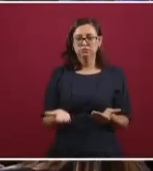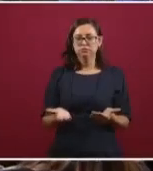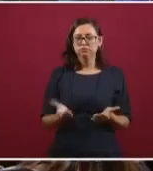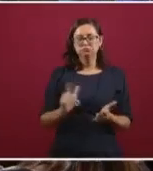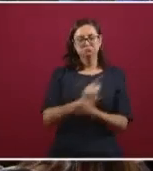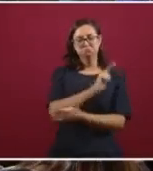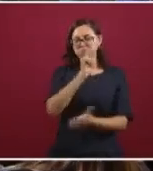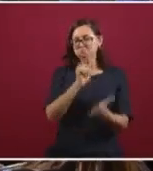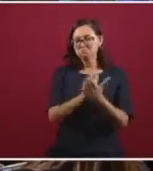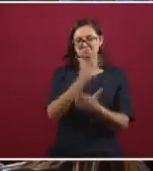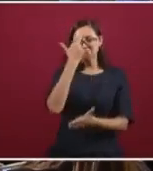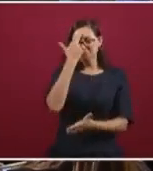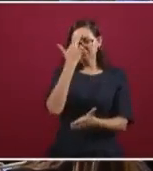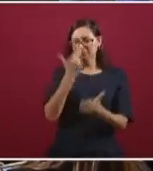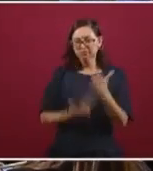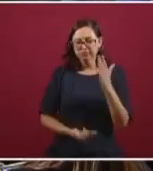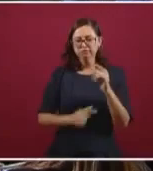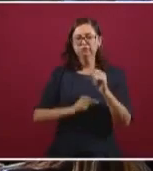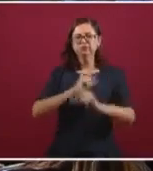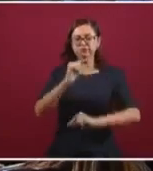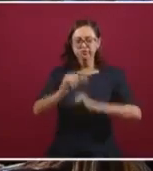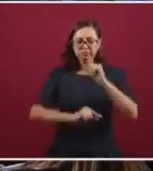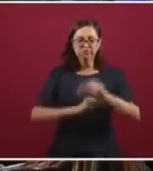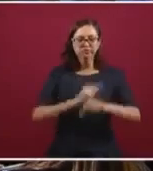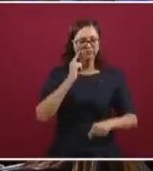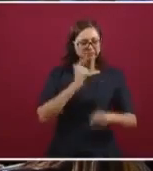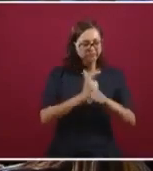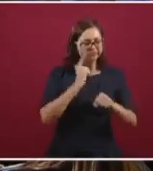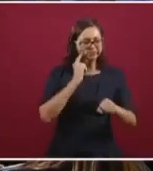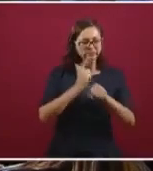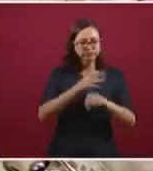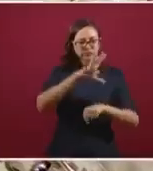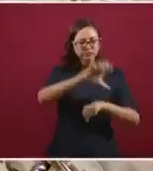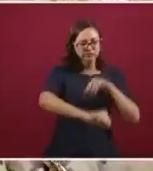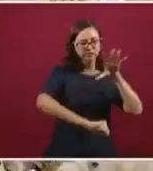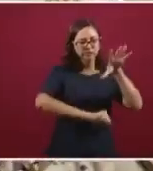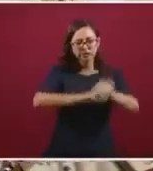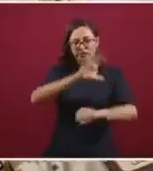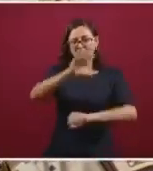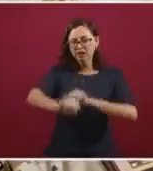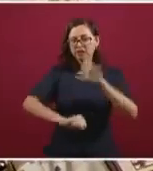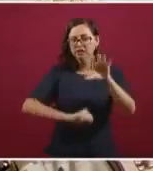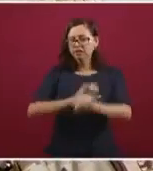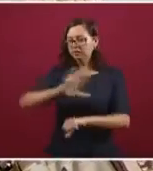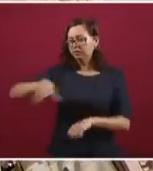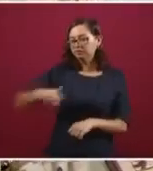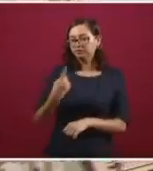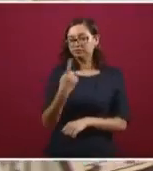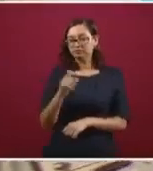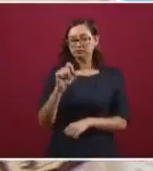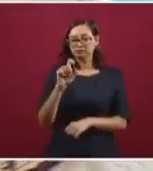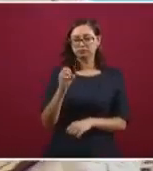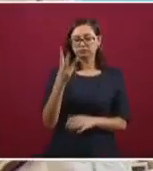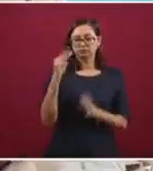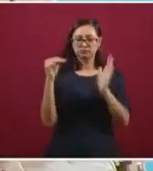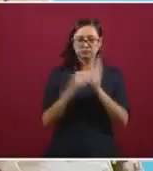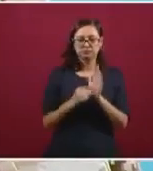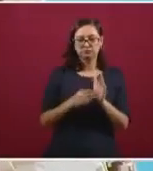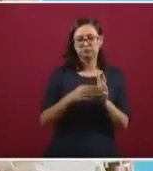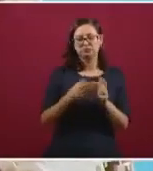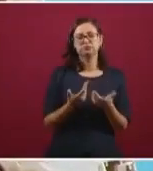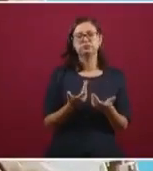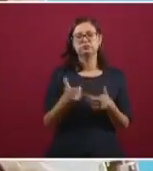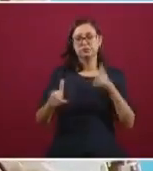ilegal que se ha ido asegurando, 193 mil armas aseguradas en los últimos 10 años. Ahí ustedes ven la